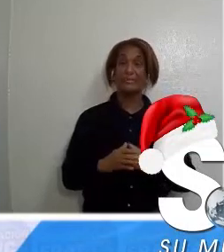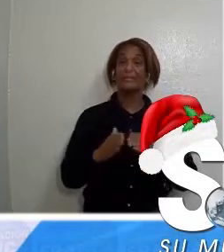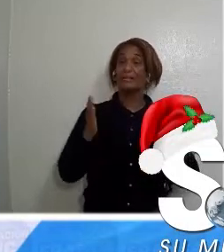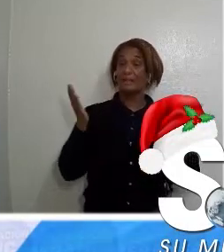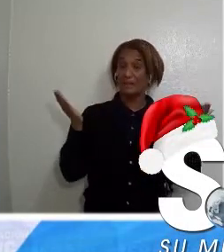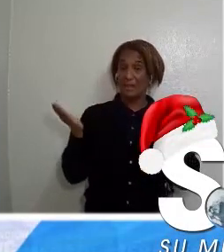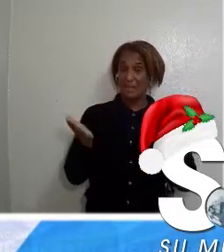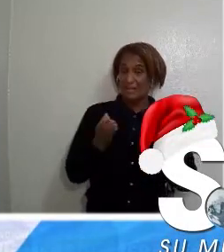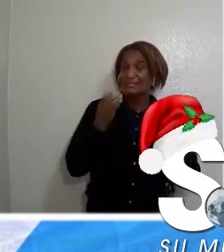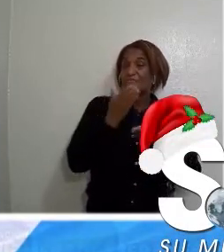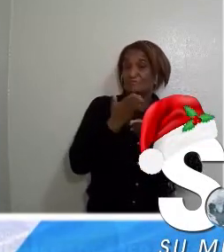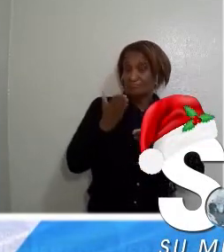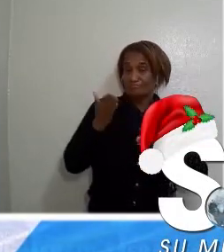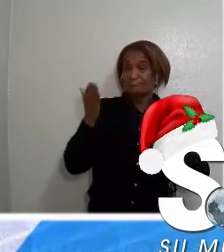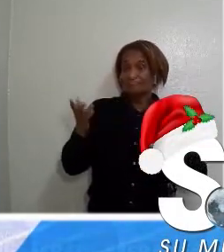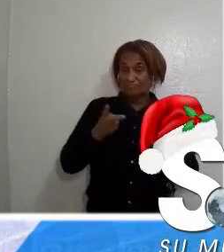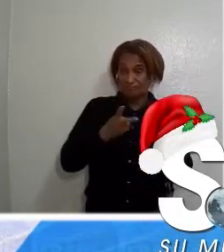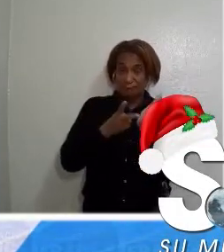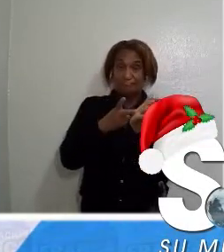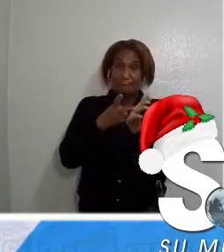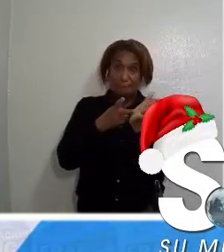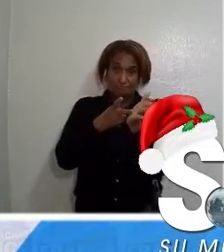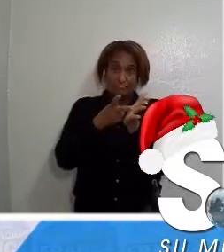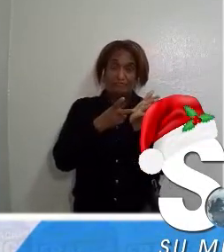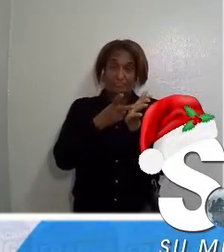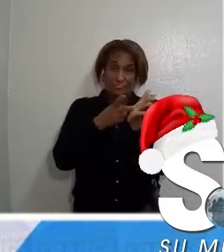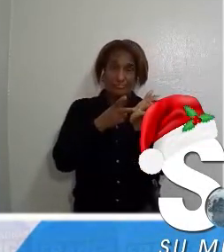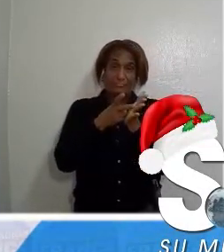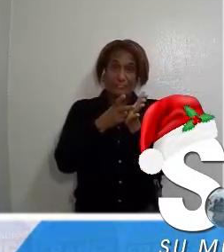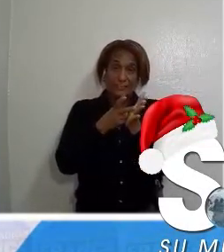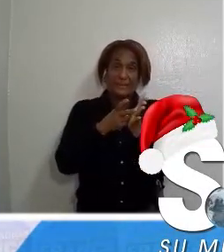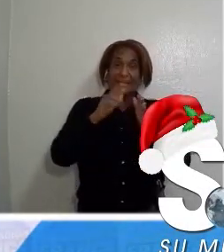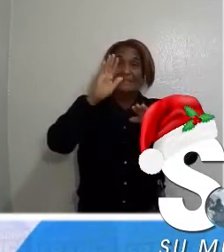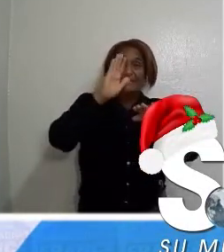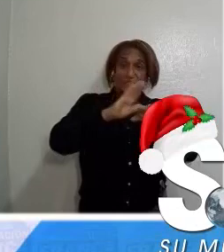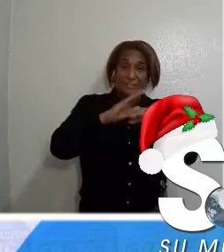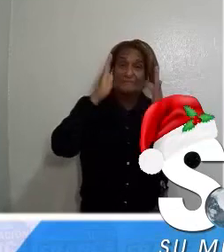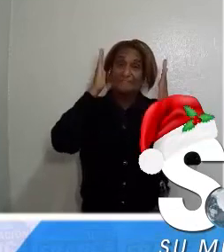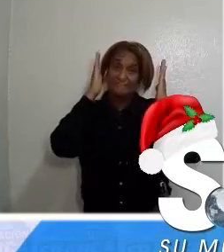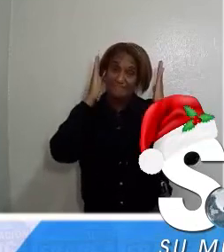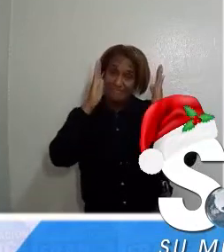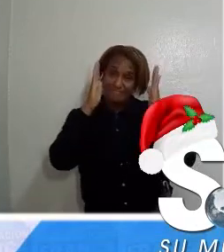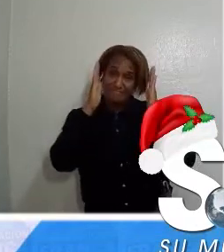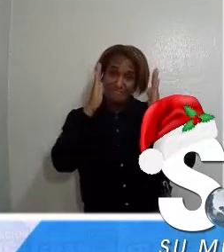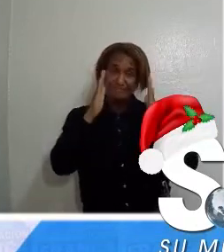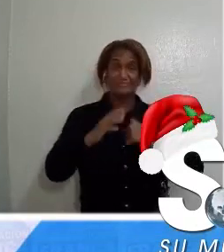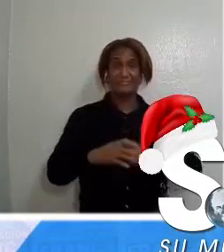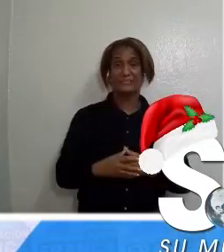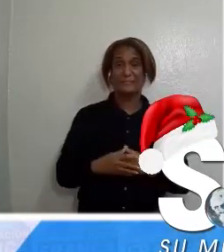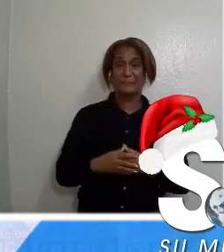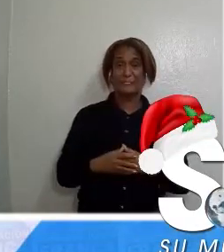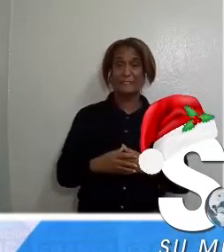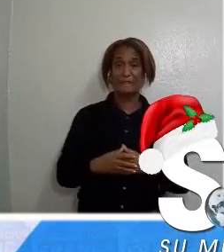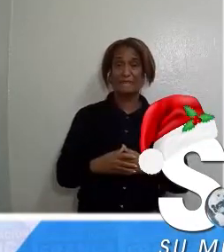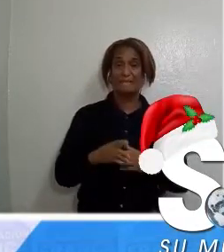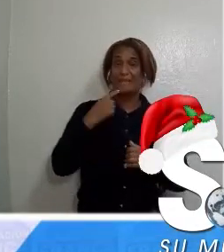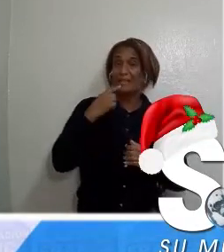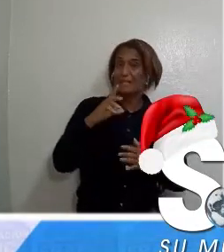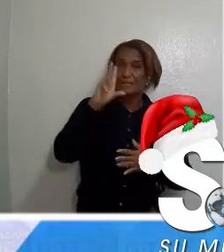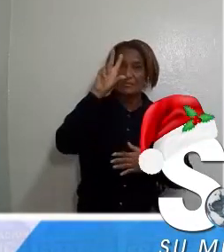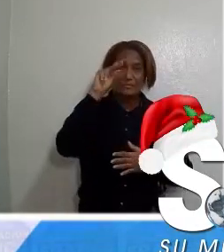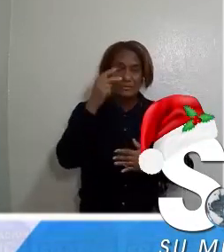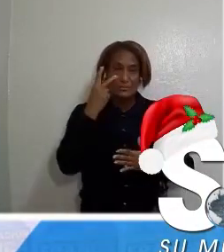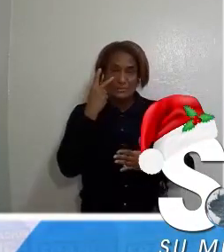van directo al gobierno del presidente Luis abinader eh Hay que decir